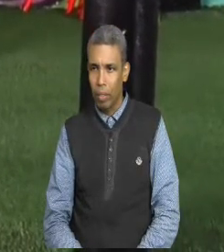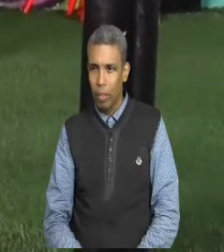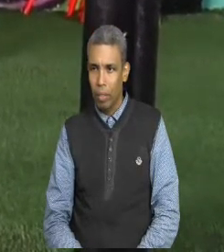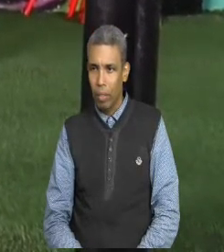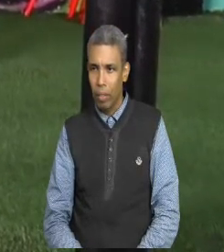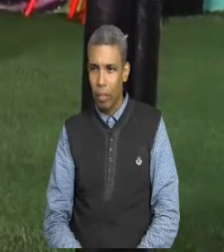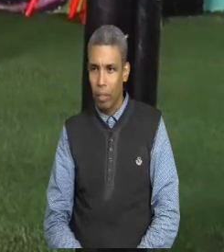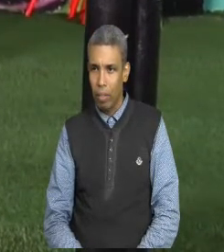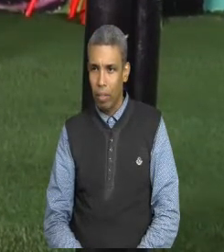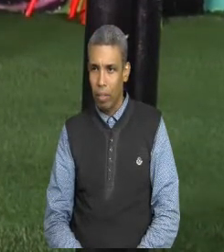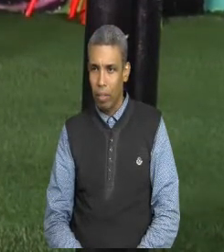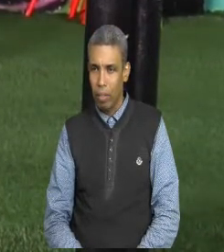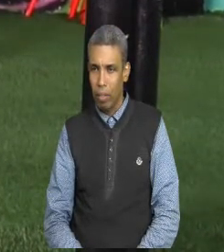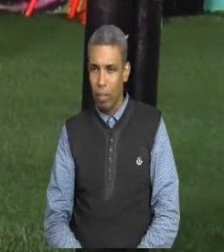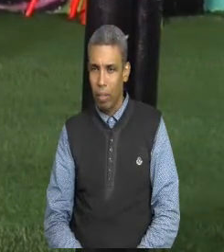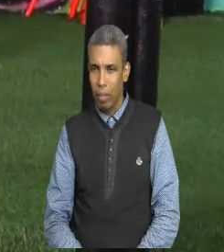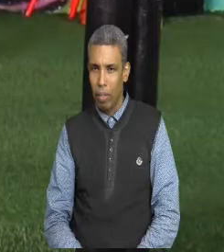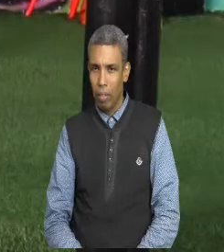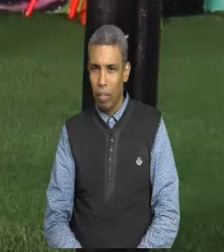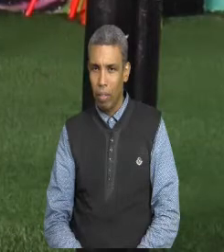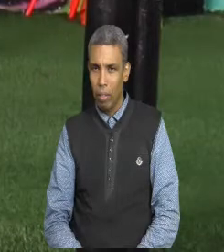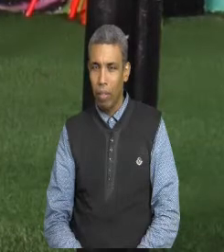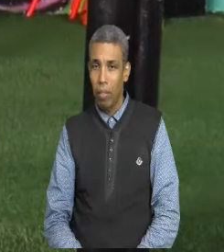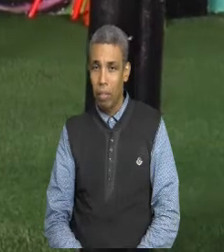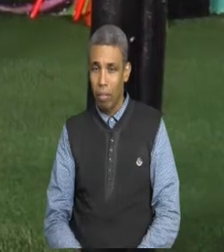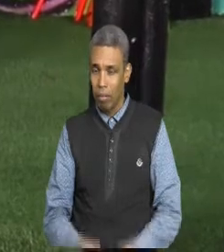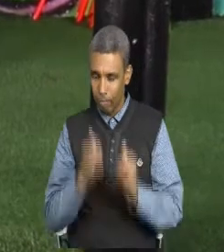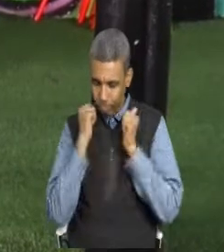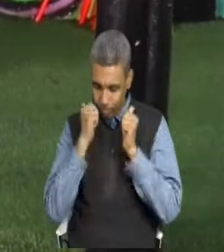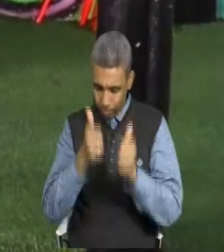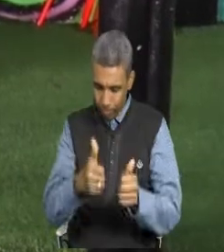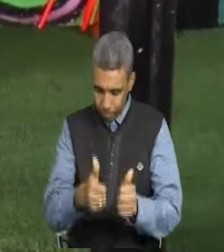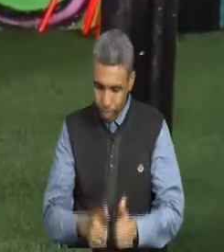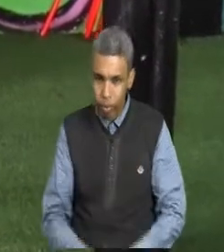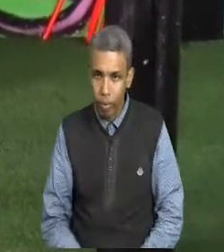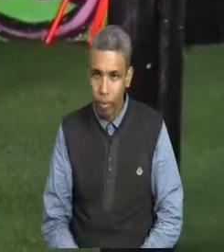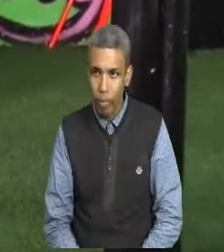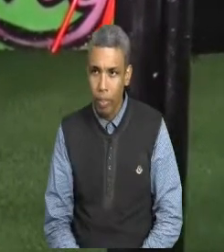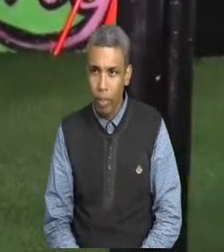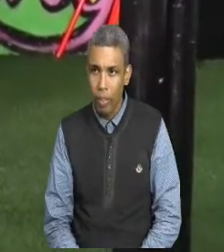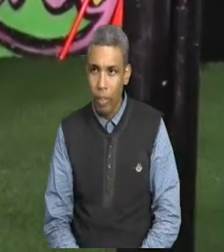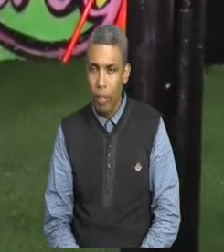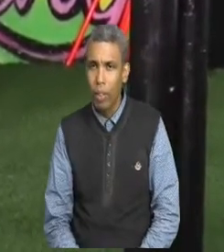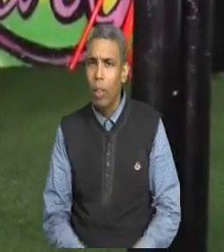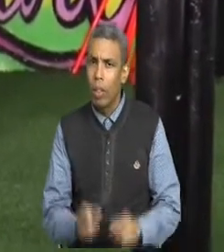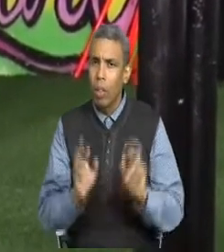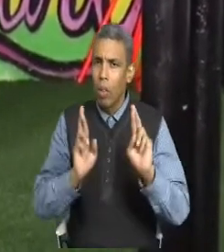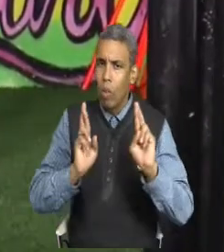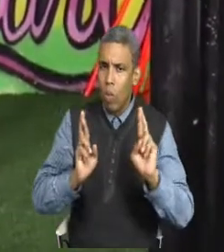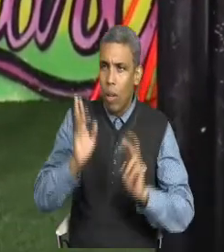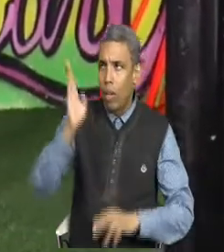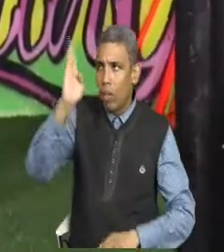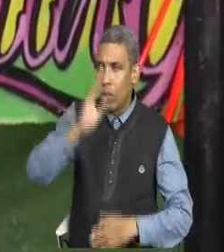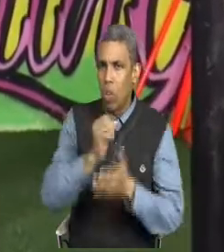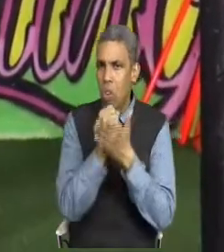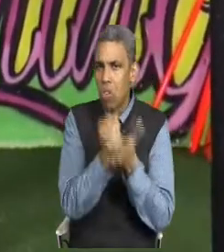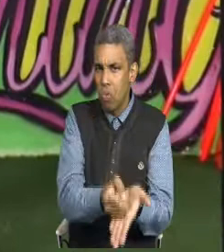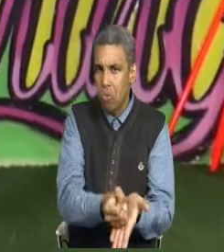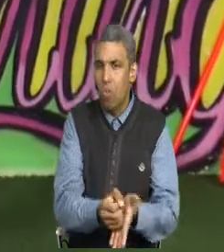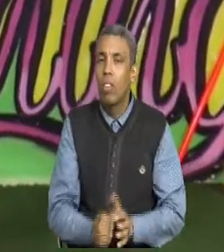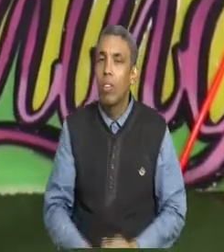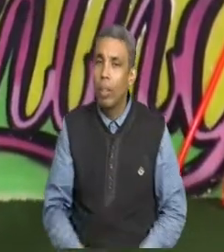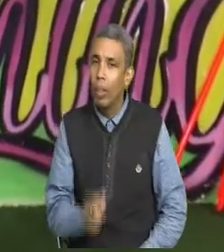Excelente, otra variante, plancha con los antebrazos, que hará muy bien. Son ejercicios muy buenos que les va a ayudar mucho a ustedes y a que ustedes empiecen a